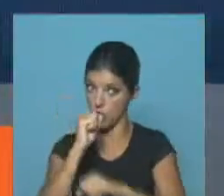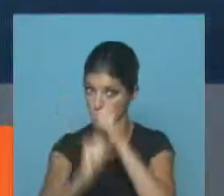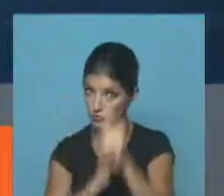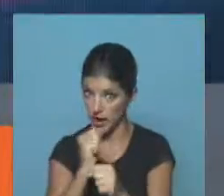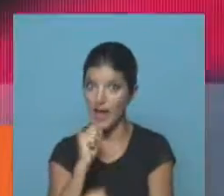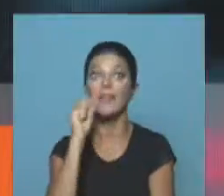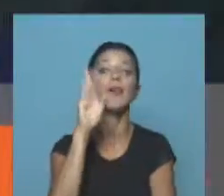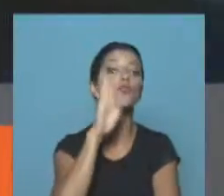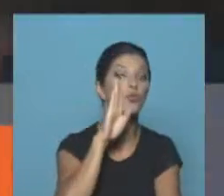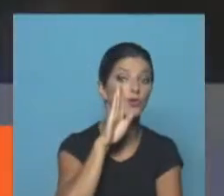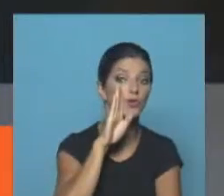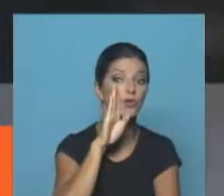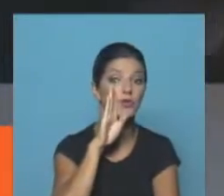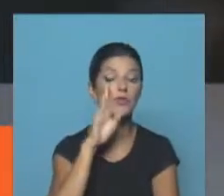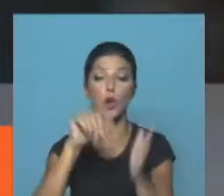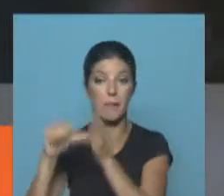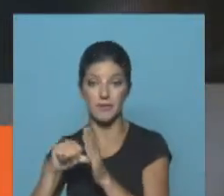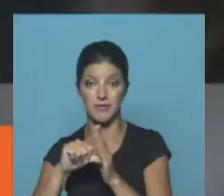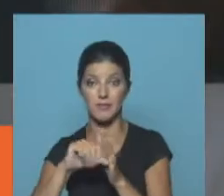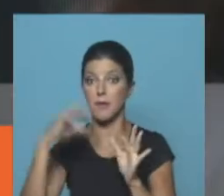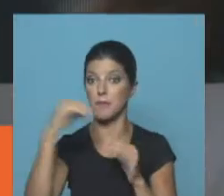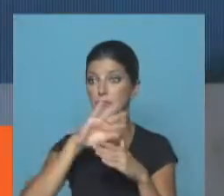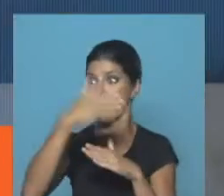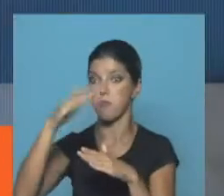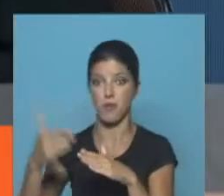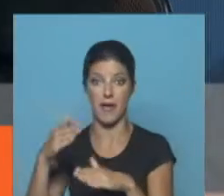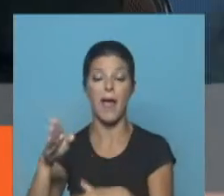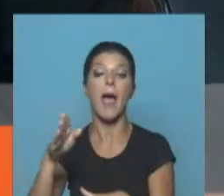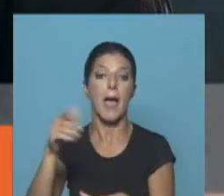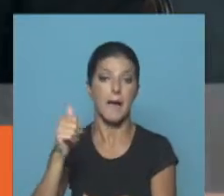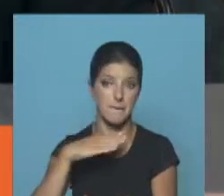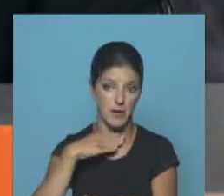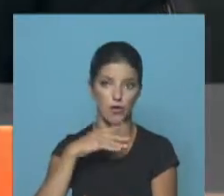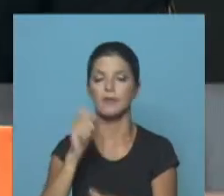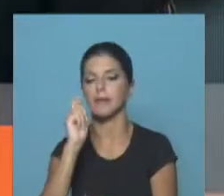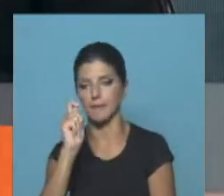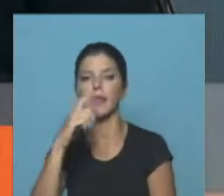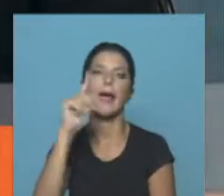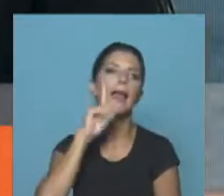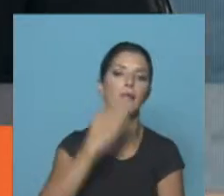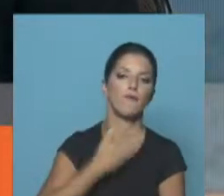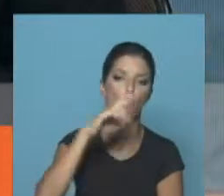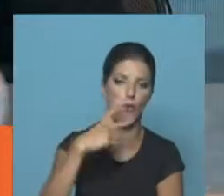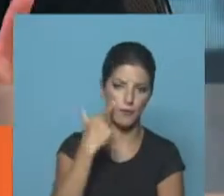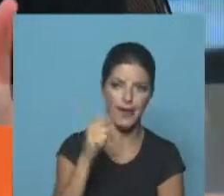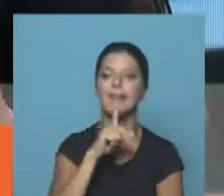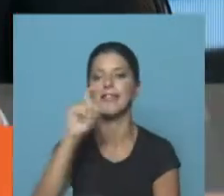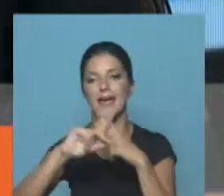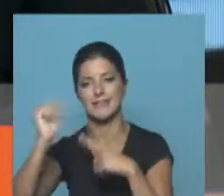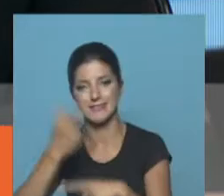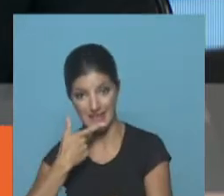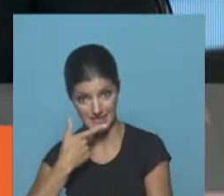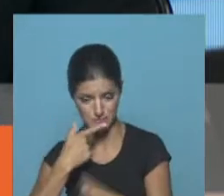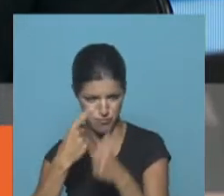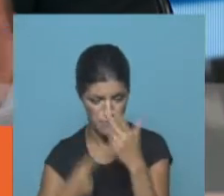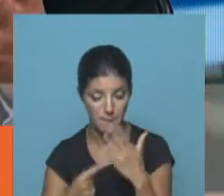y de los estados fronterizos con México, que son los estados más grandes de Estados Unidos, California, Texas, etcétera. Y a mí nadie me va a decir, y todo el mundo estará de acuerdo,